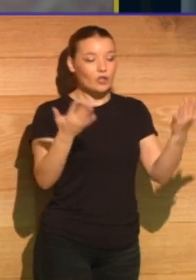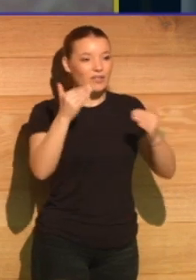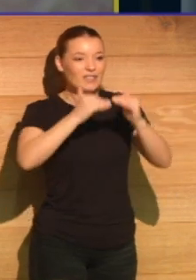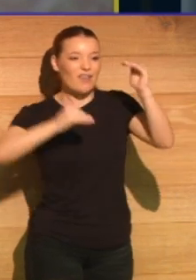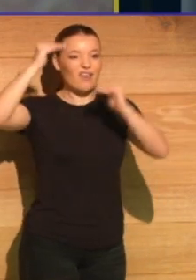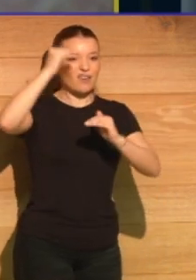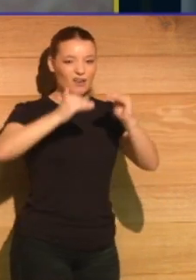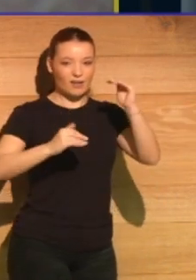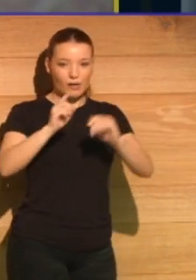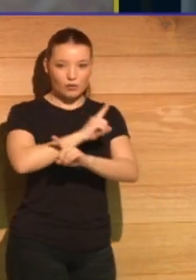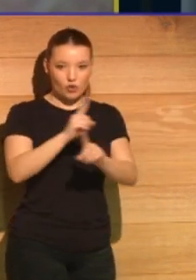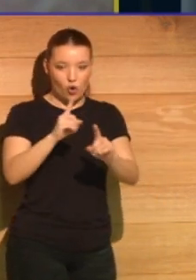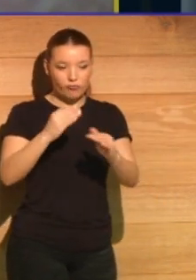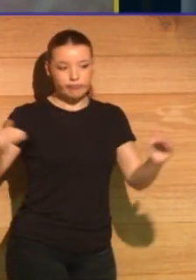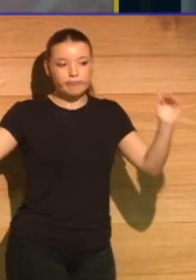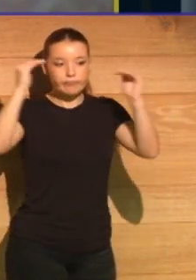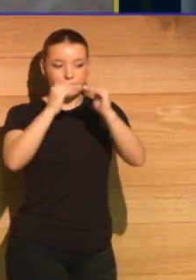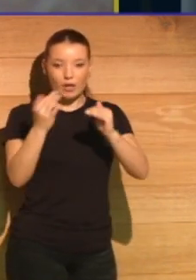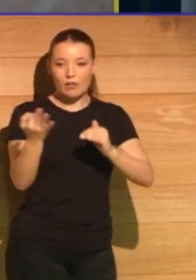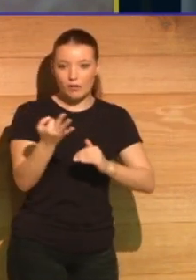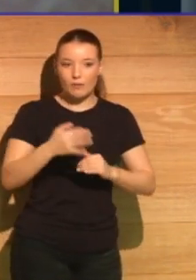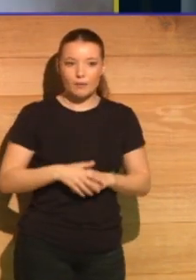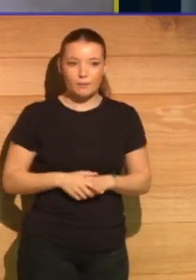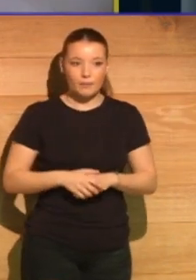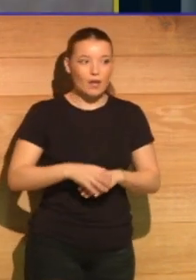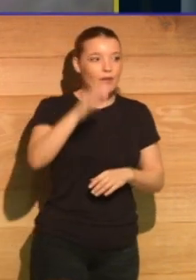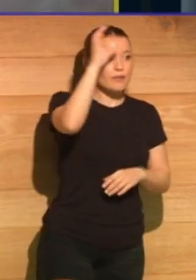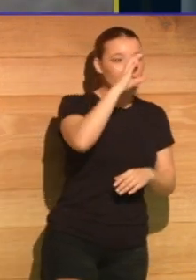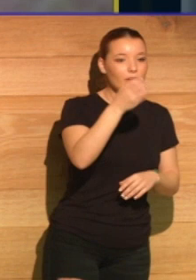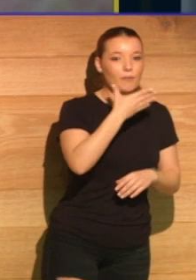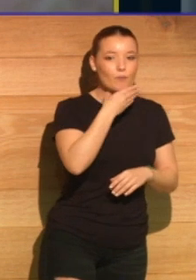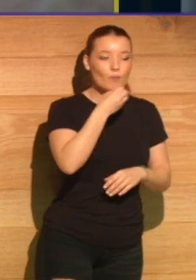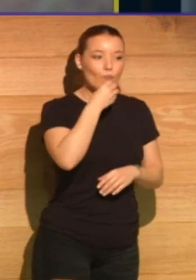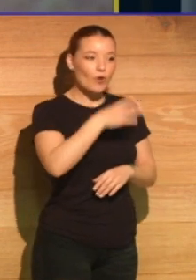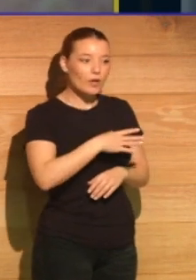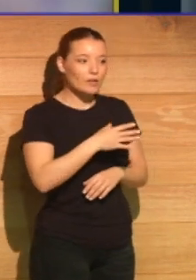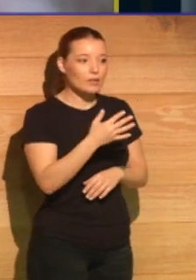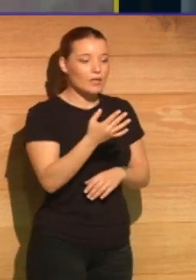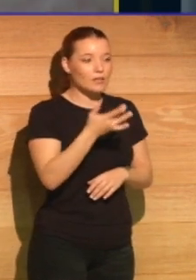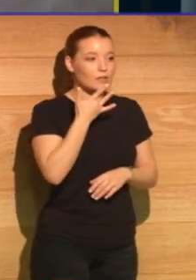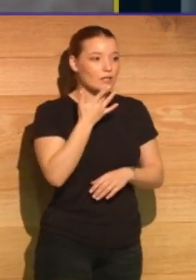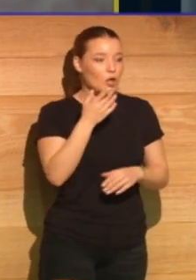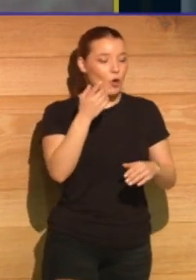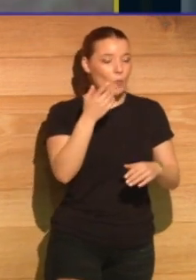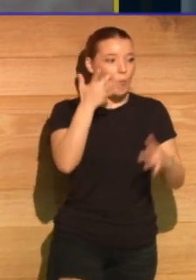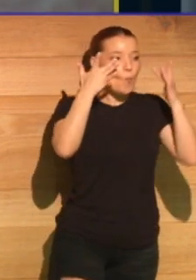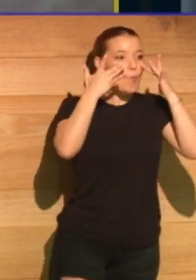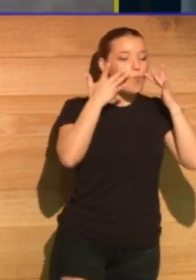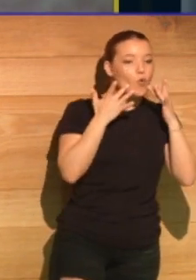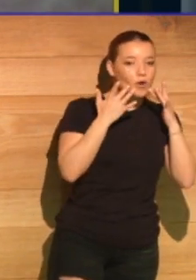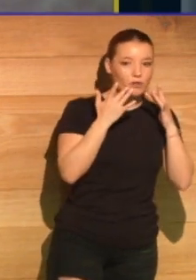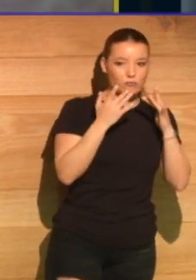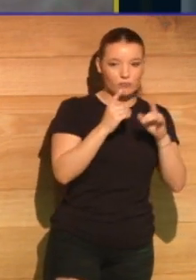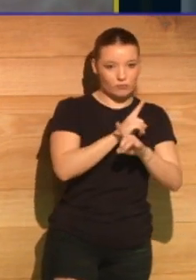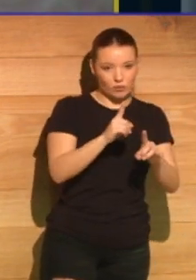más, estos menos, no puede haber esa gradación de las ciencias buenas son las exactas o las puras. Esos creo que son mitos que también